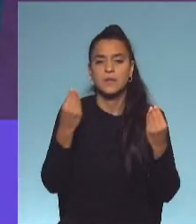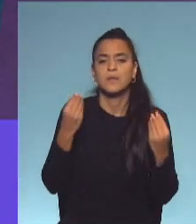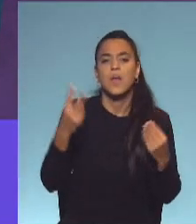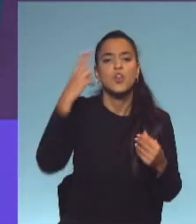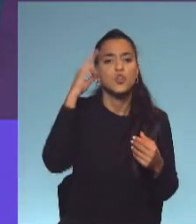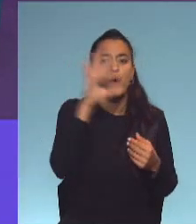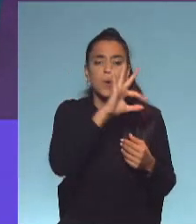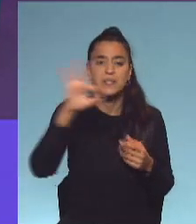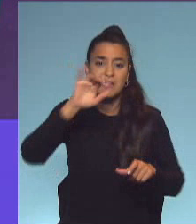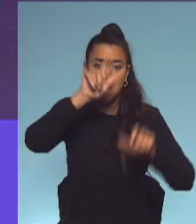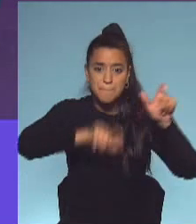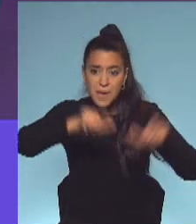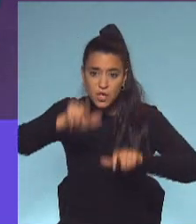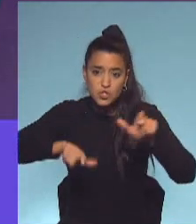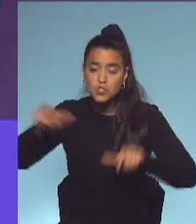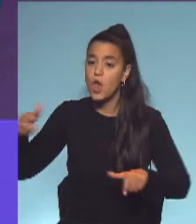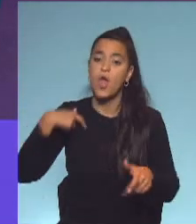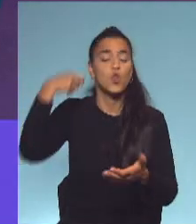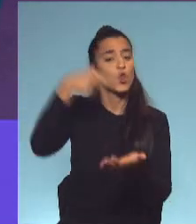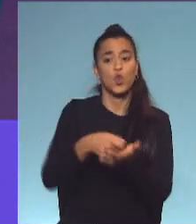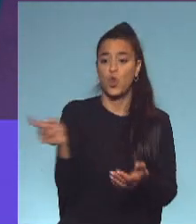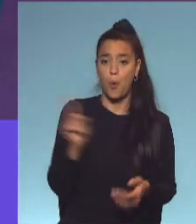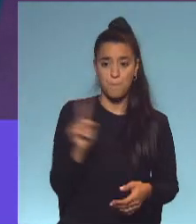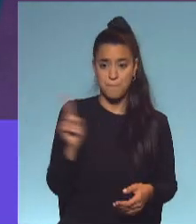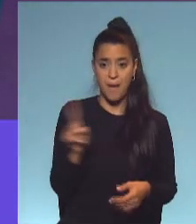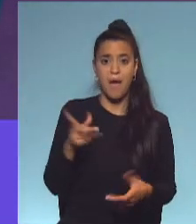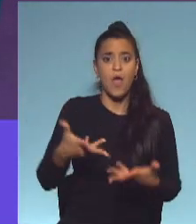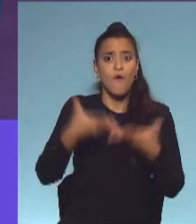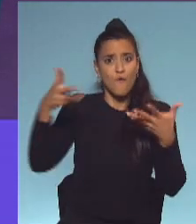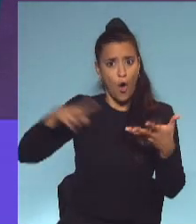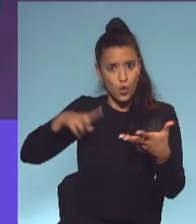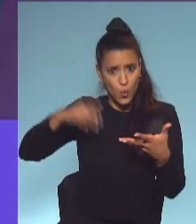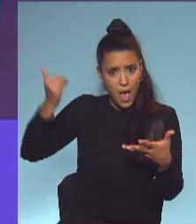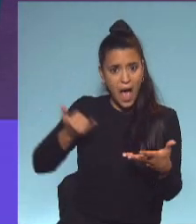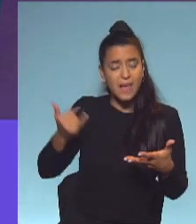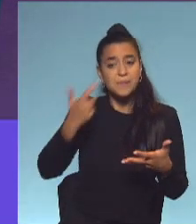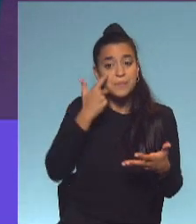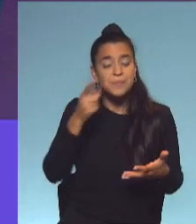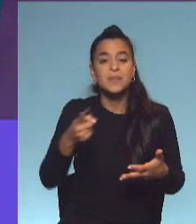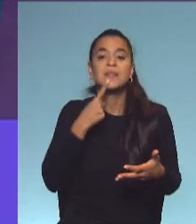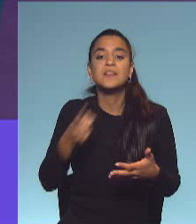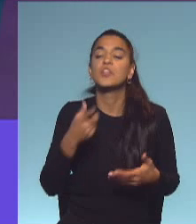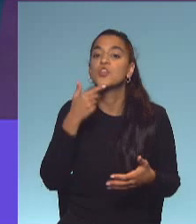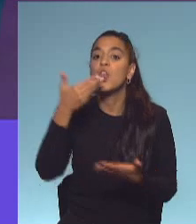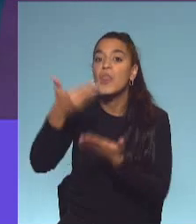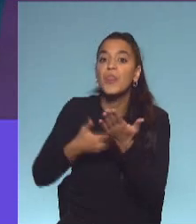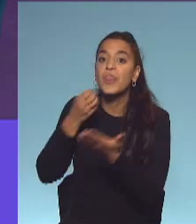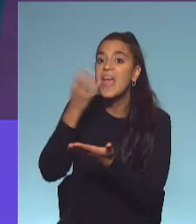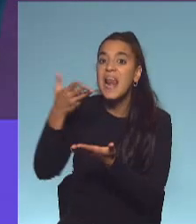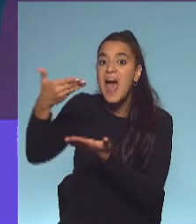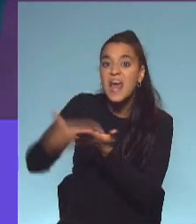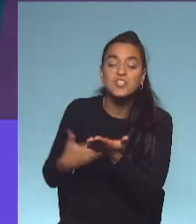estas 900 personas que no pagaron, que tienen grandes fortunas? Y escucha esto, ni declaraciones de